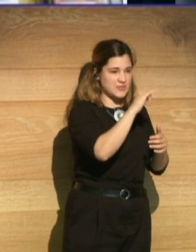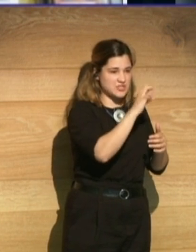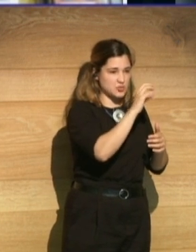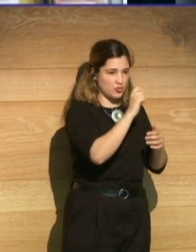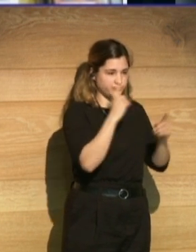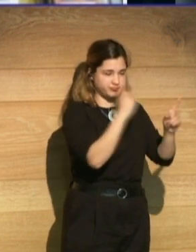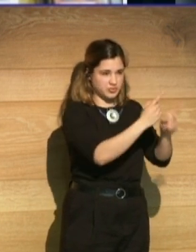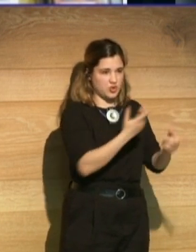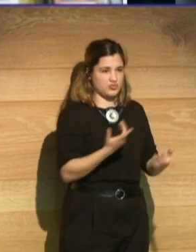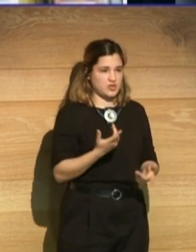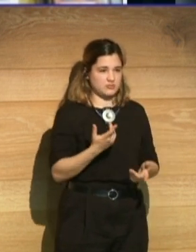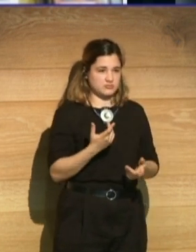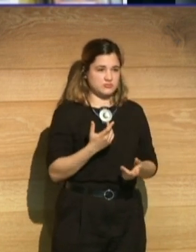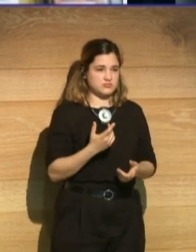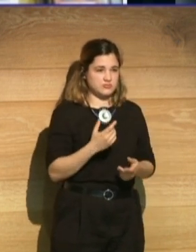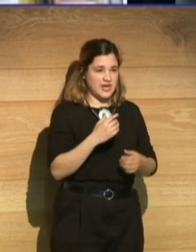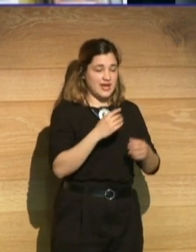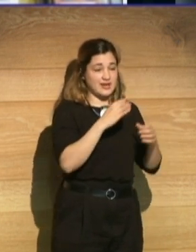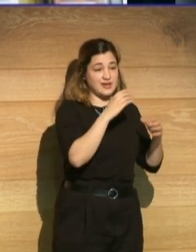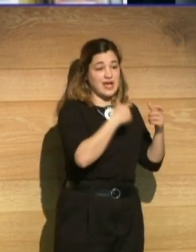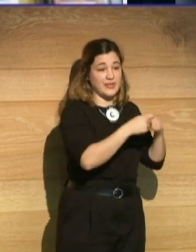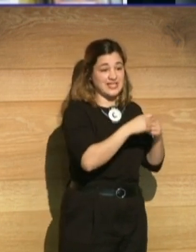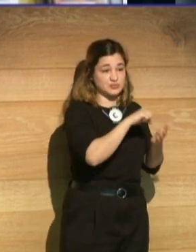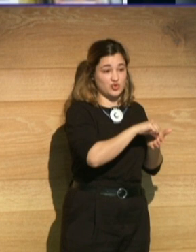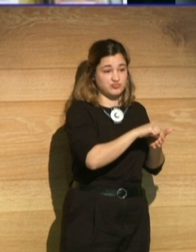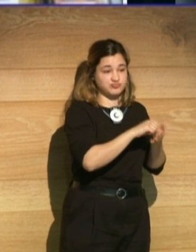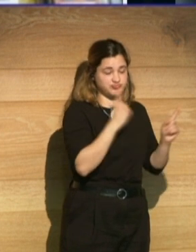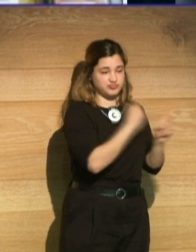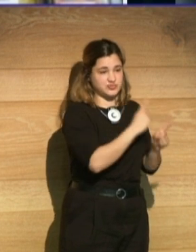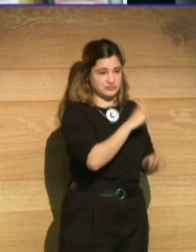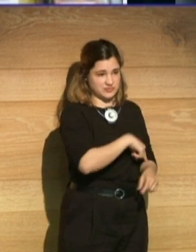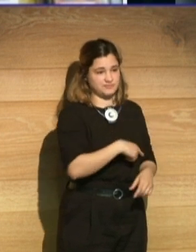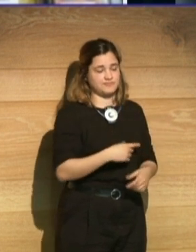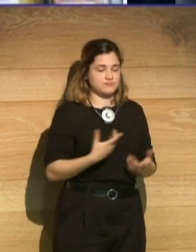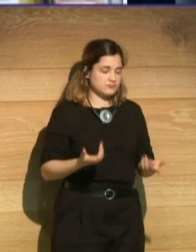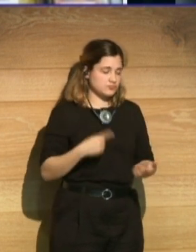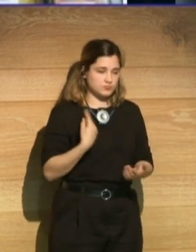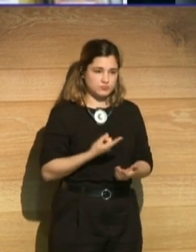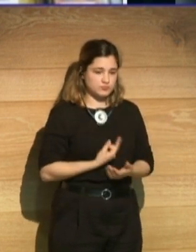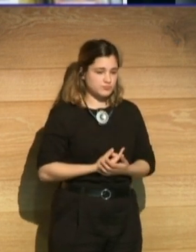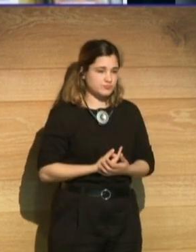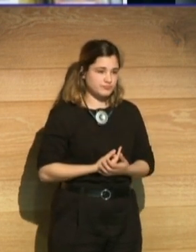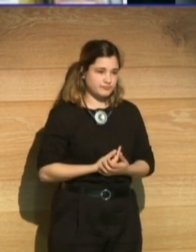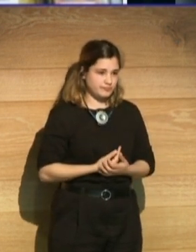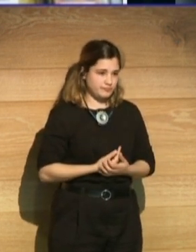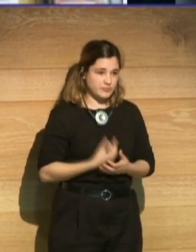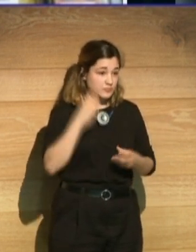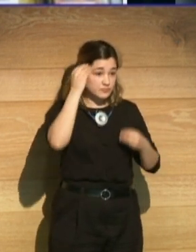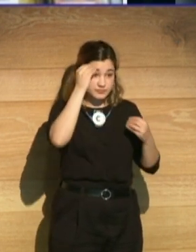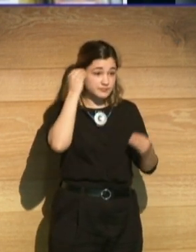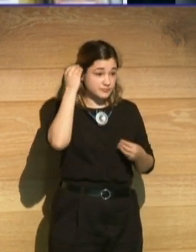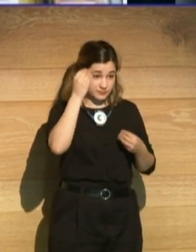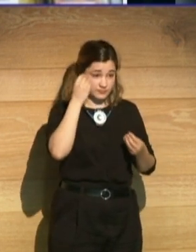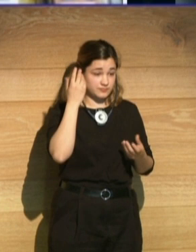y para oponerse al capitalismo por otro lado. Y por lo tanto no podemos pues pensar